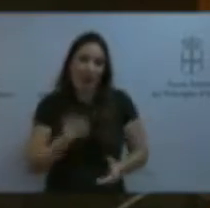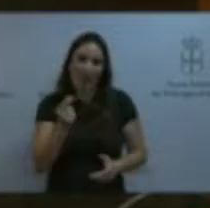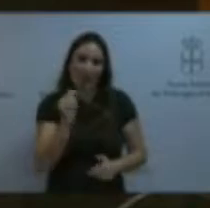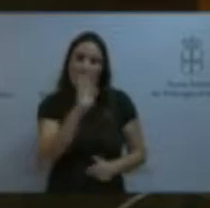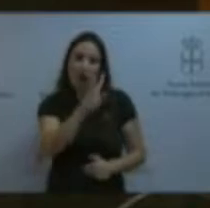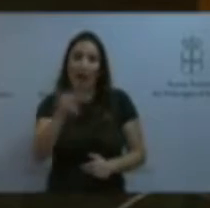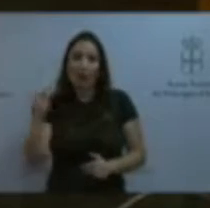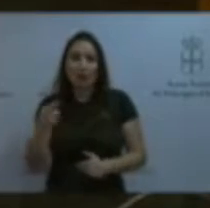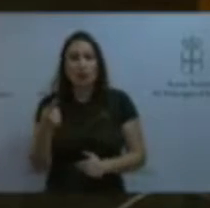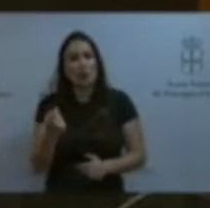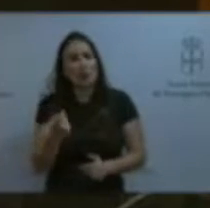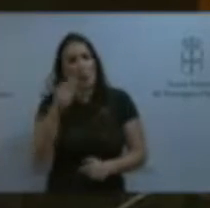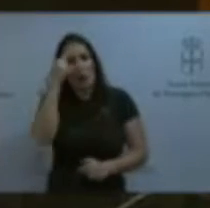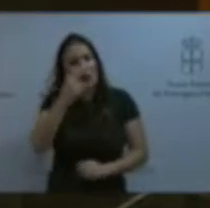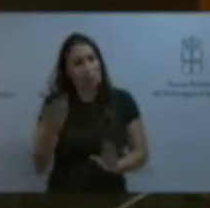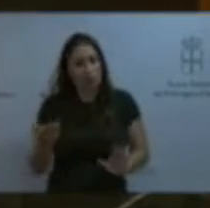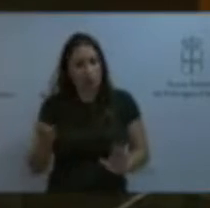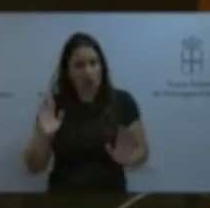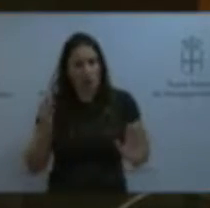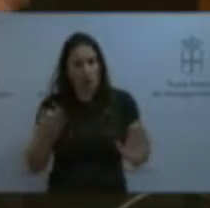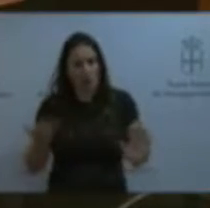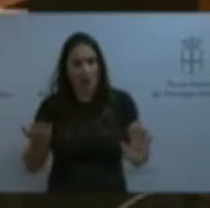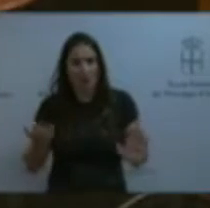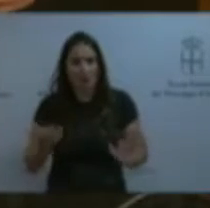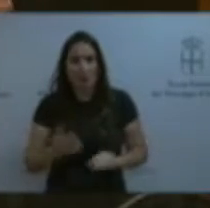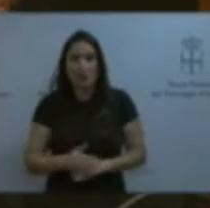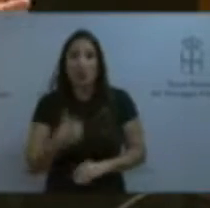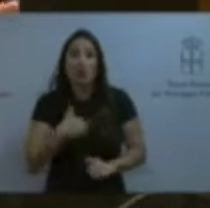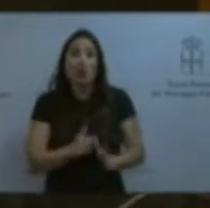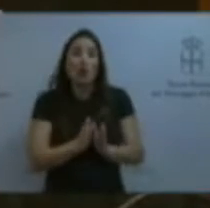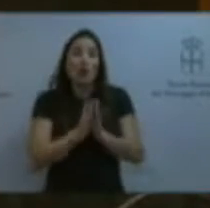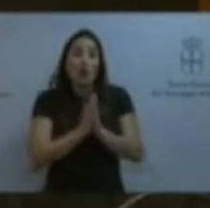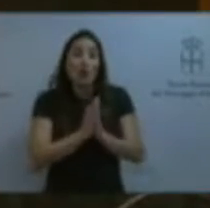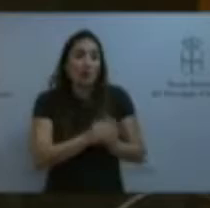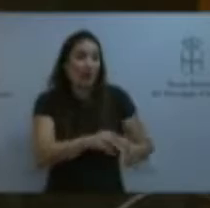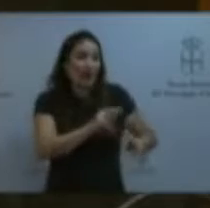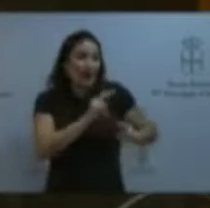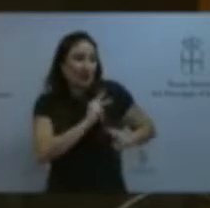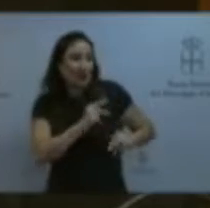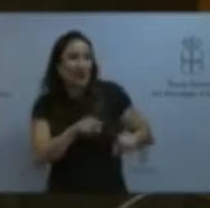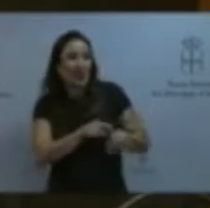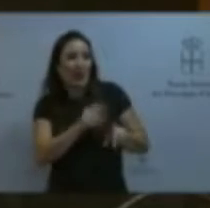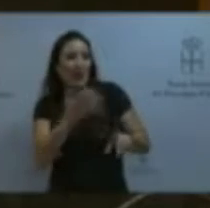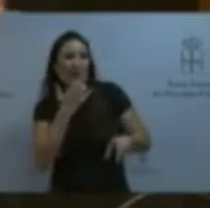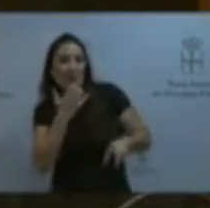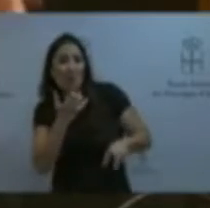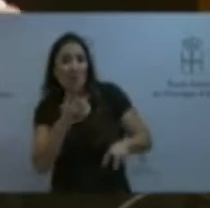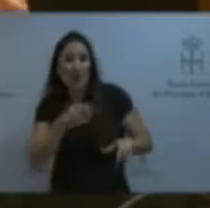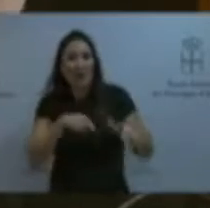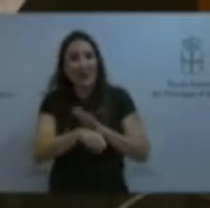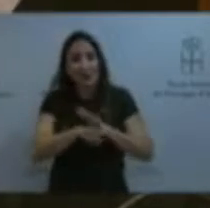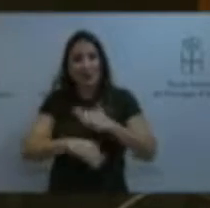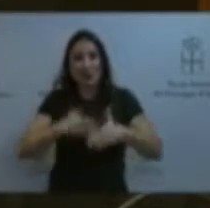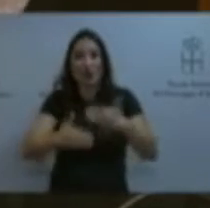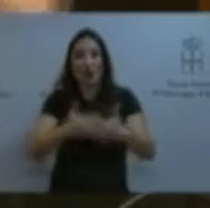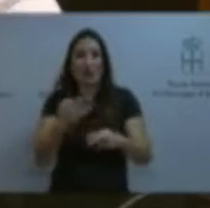pues merecen un poquitín más de respeto para usted. Yo le pido que, en vez de responderme con un chascarrillo y gestionar la herencia política